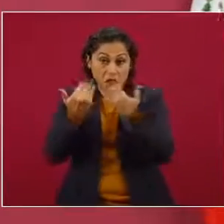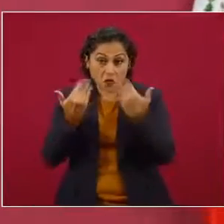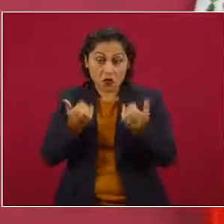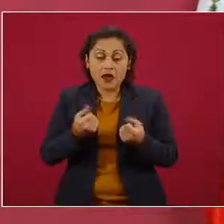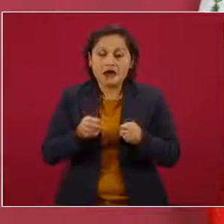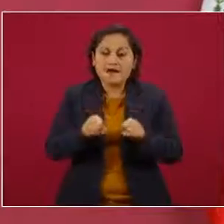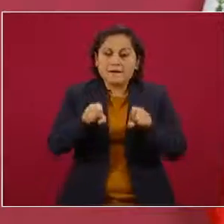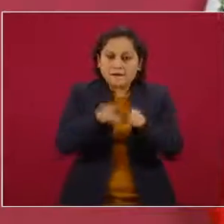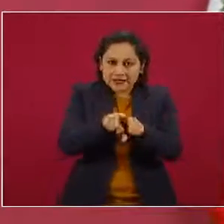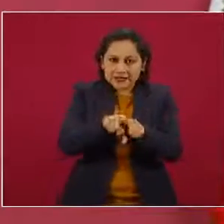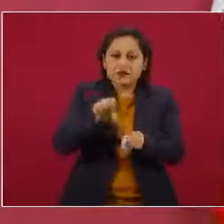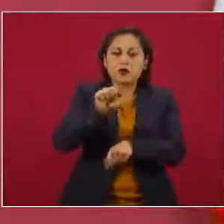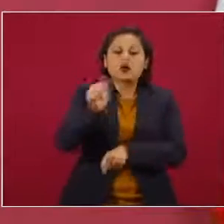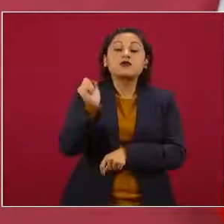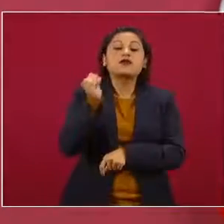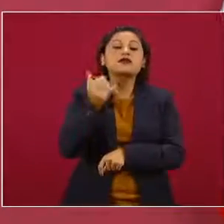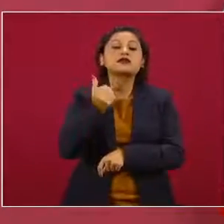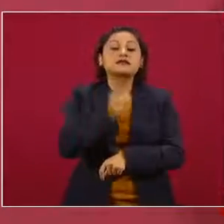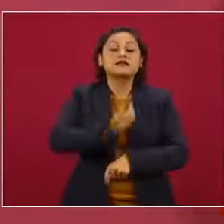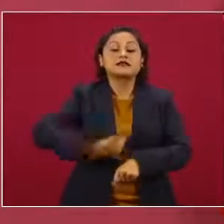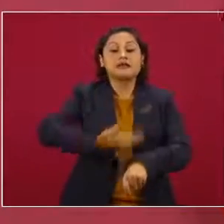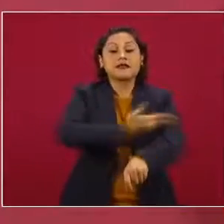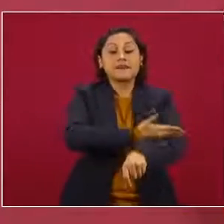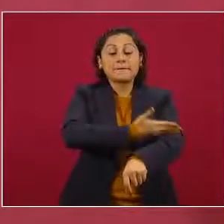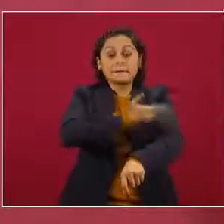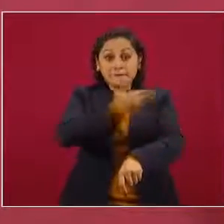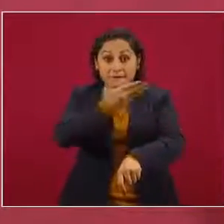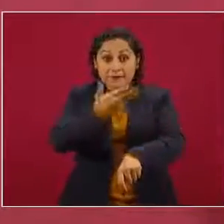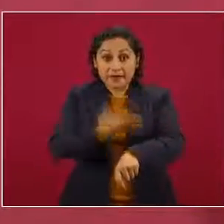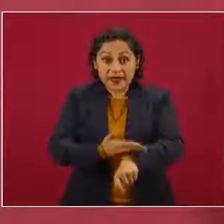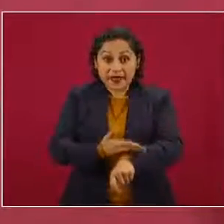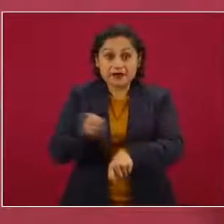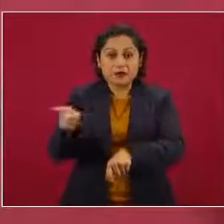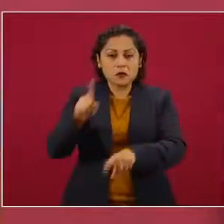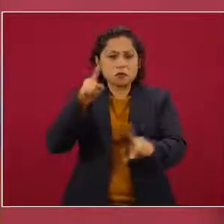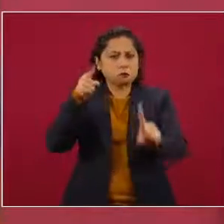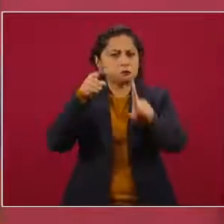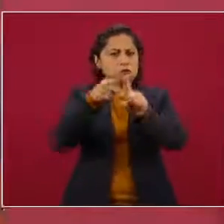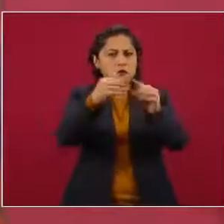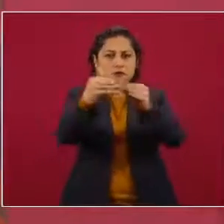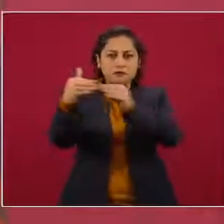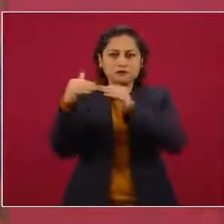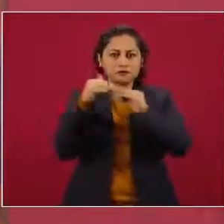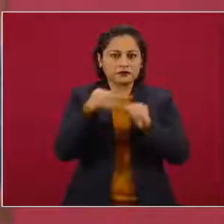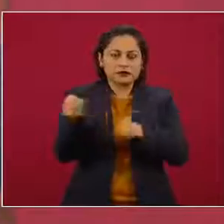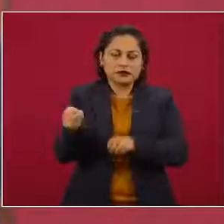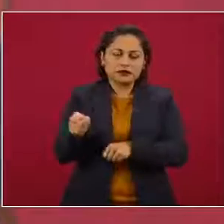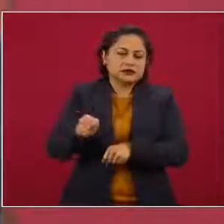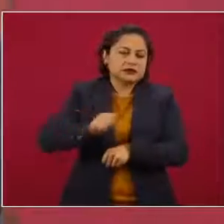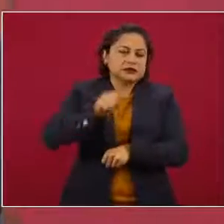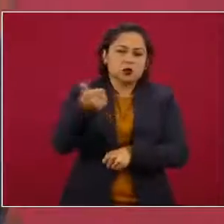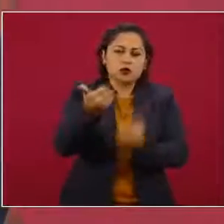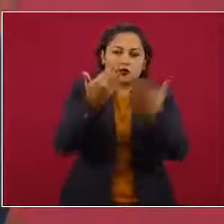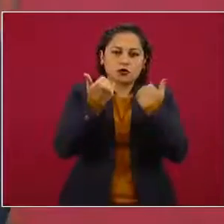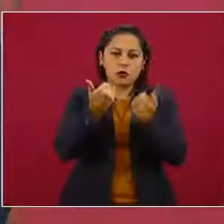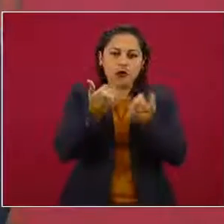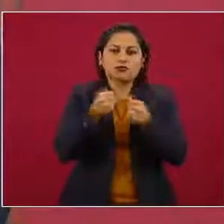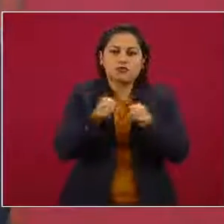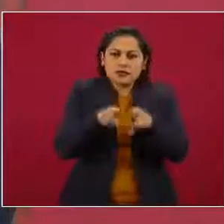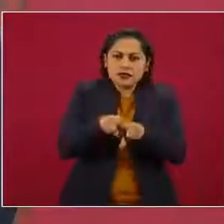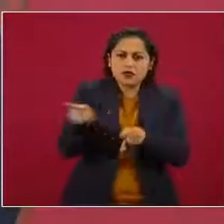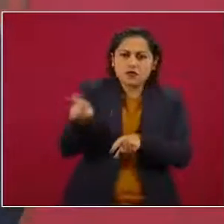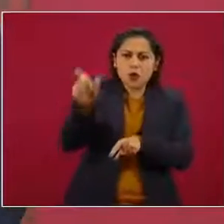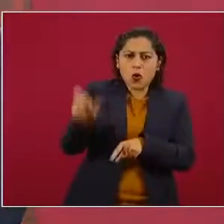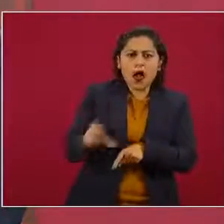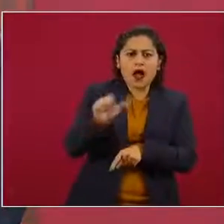distintivo entre otros del presidente Cárdenas era que le tenía un profundo amor al pueblo. Hace unos